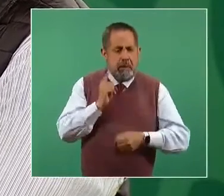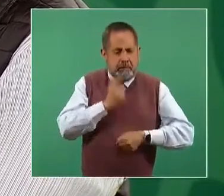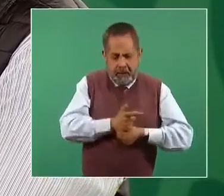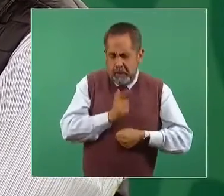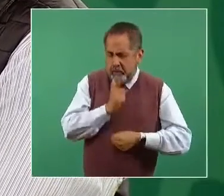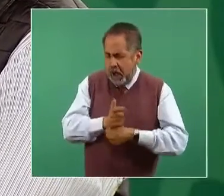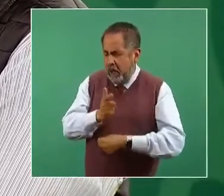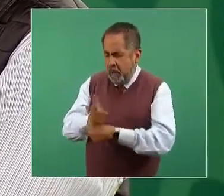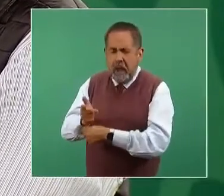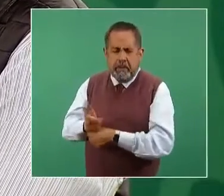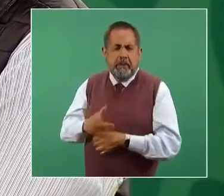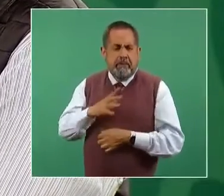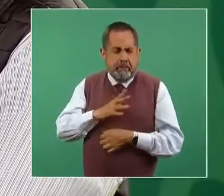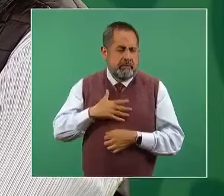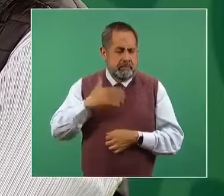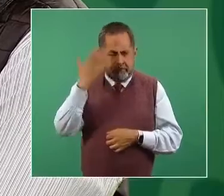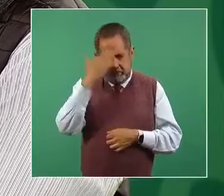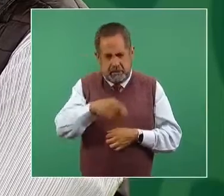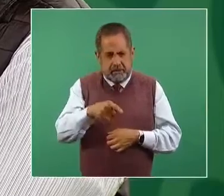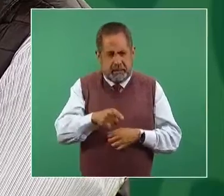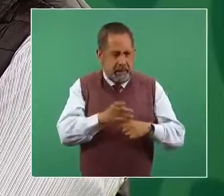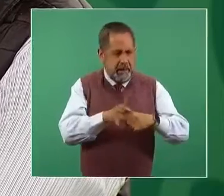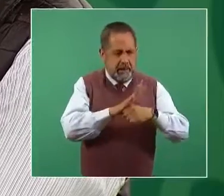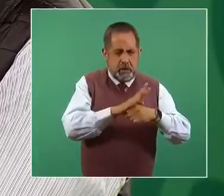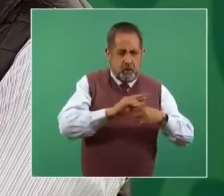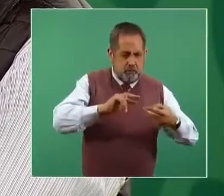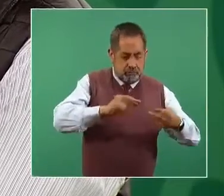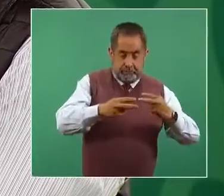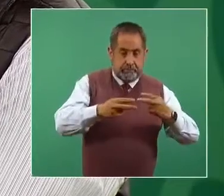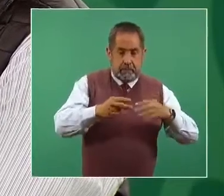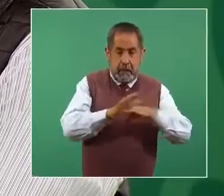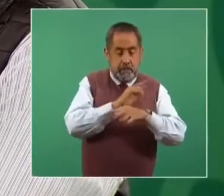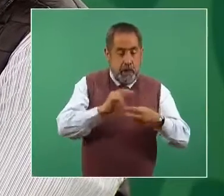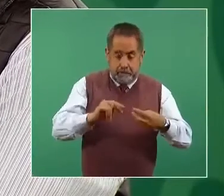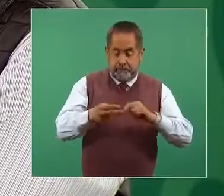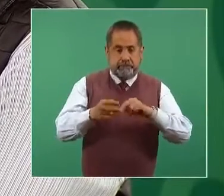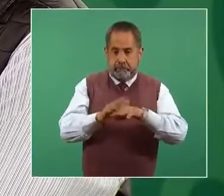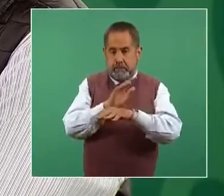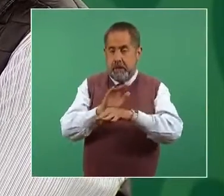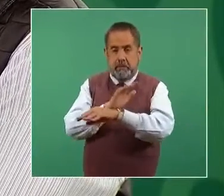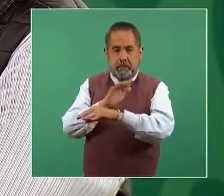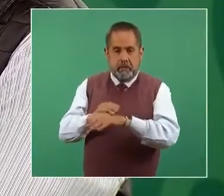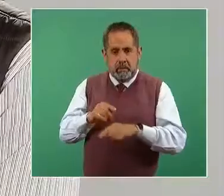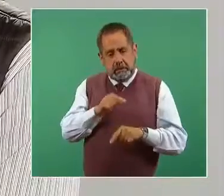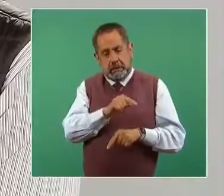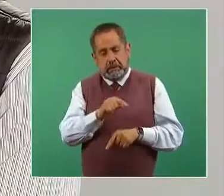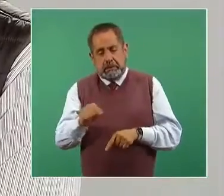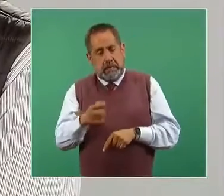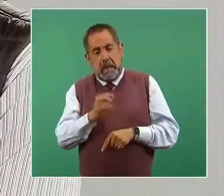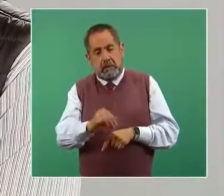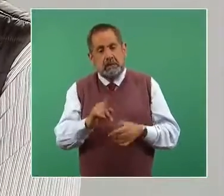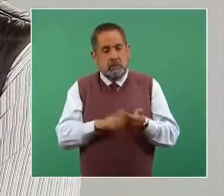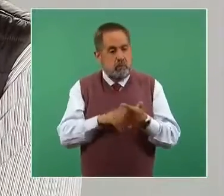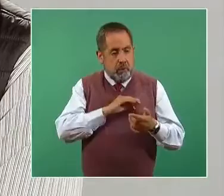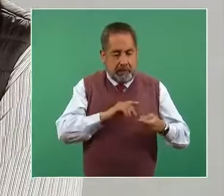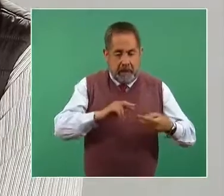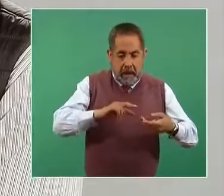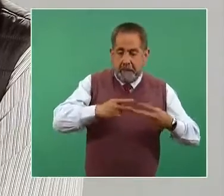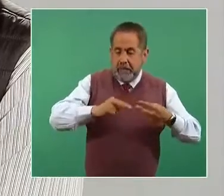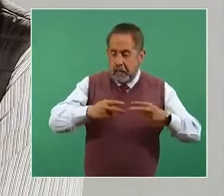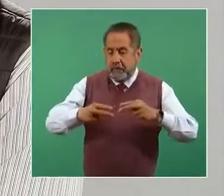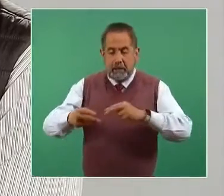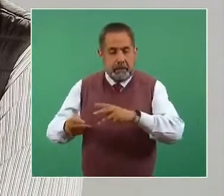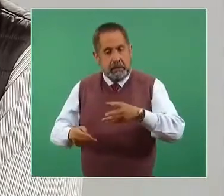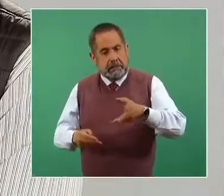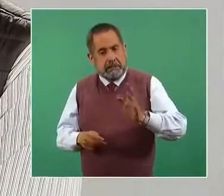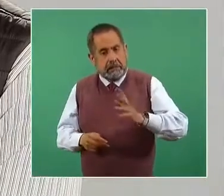identificando también, sabemos que estamos ante un virus que tiene esta capacidad o contempla esta característica de poder mutar, pero